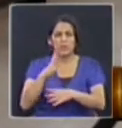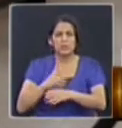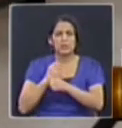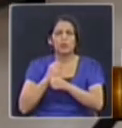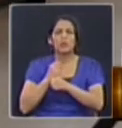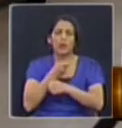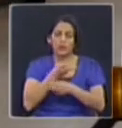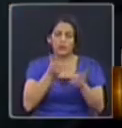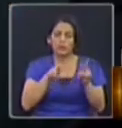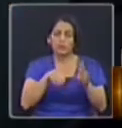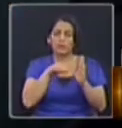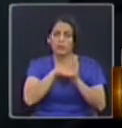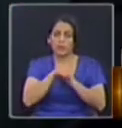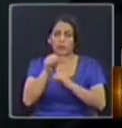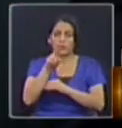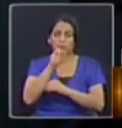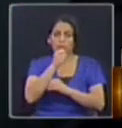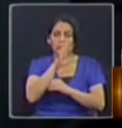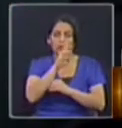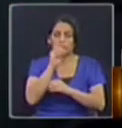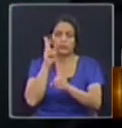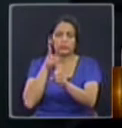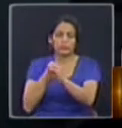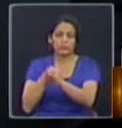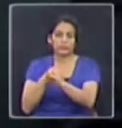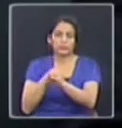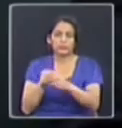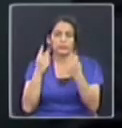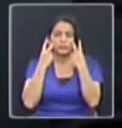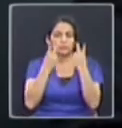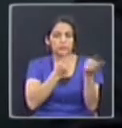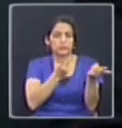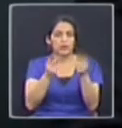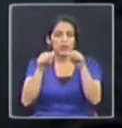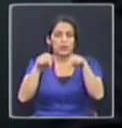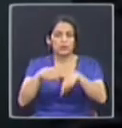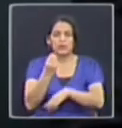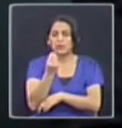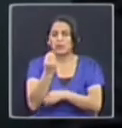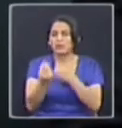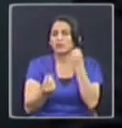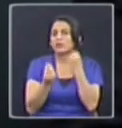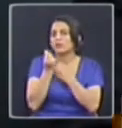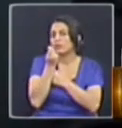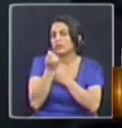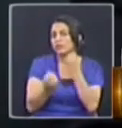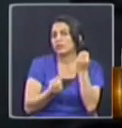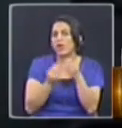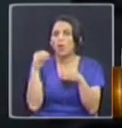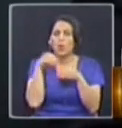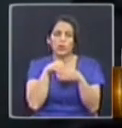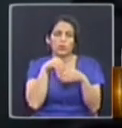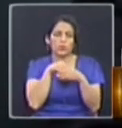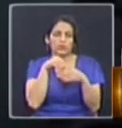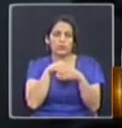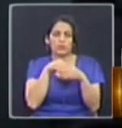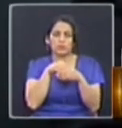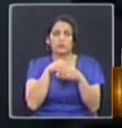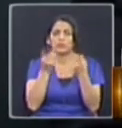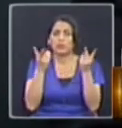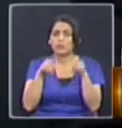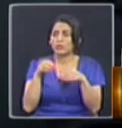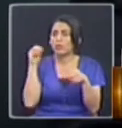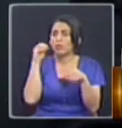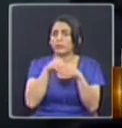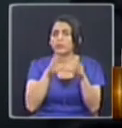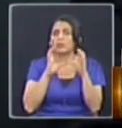a la comunidad. Si ustedes ven la composición, son depósitos monetarios, depósitos de ahorro, certificados de depósito